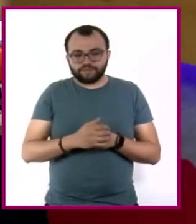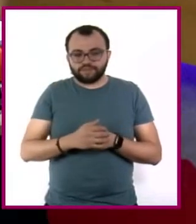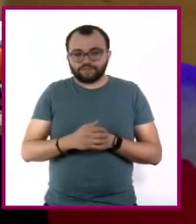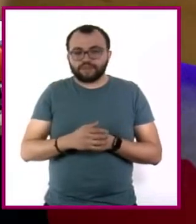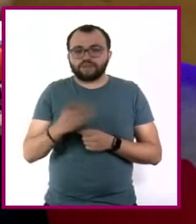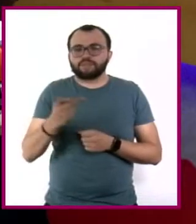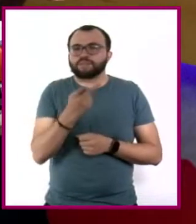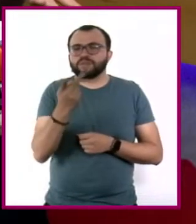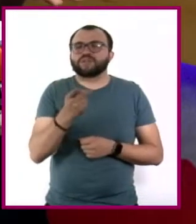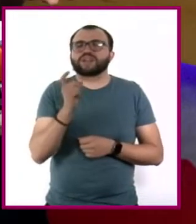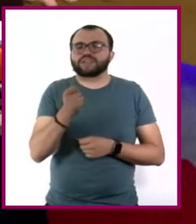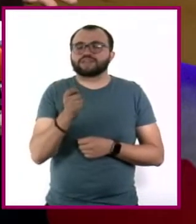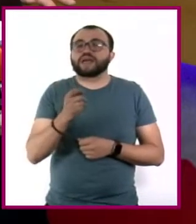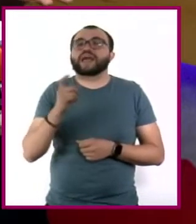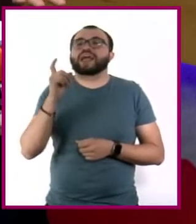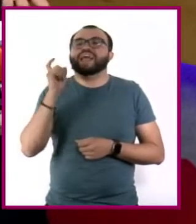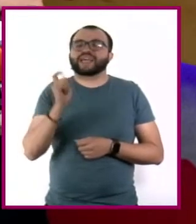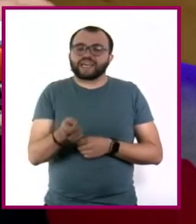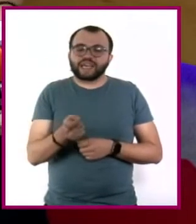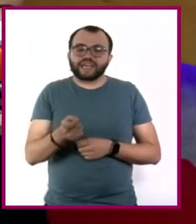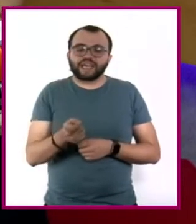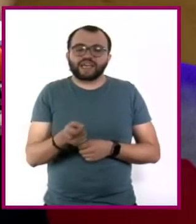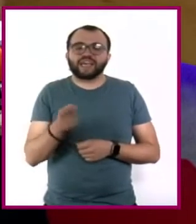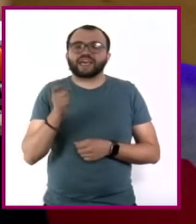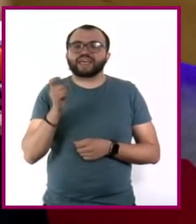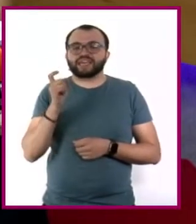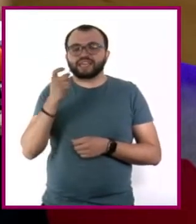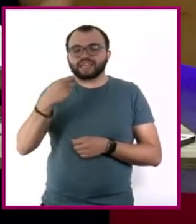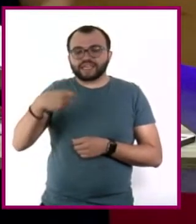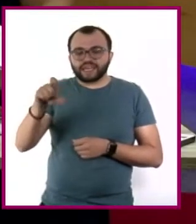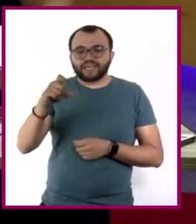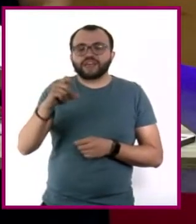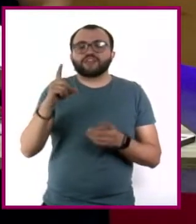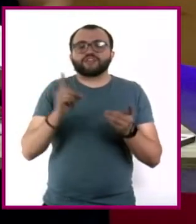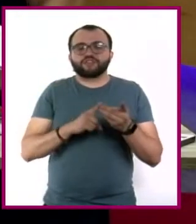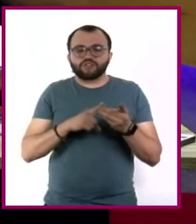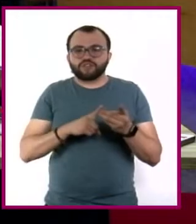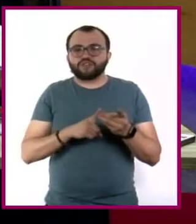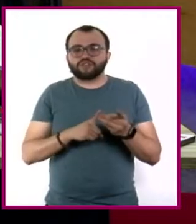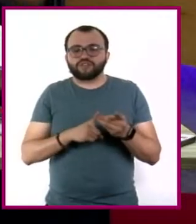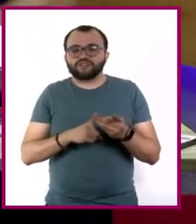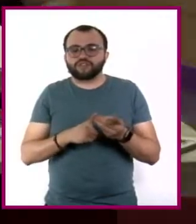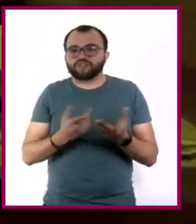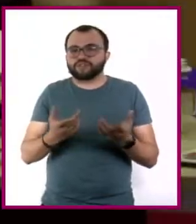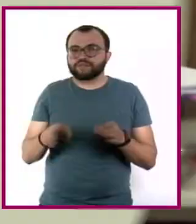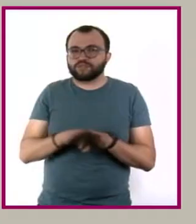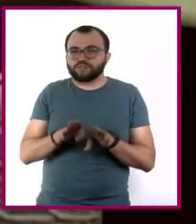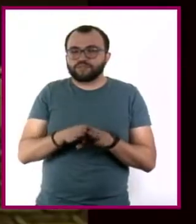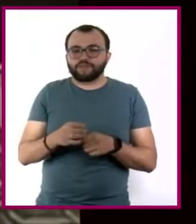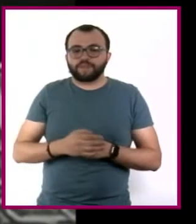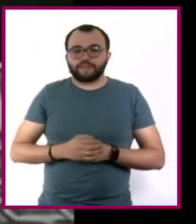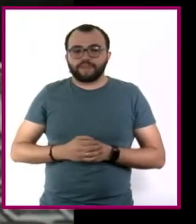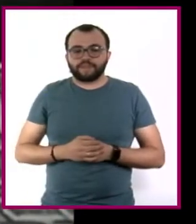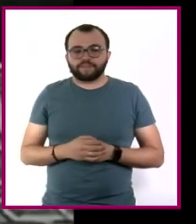son ¿qué? ¿Quién? ¿Cómo? ¿Dónde? ¿Por qué? ¿Están listos? ¡Corre, película!